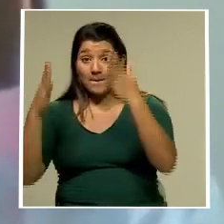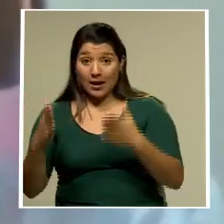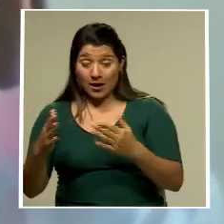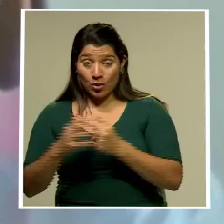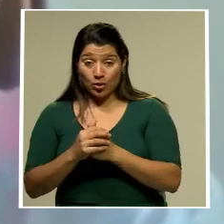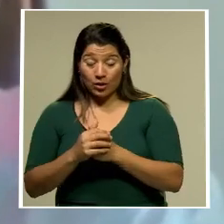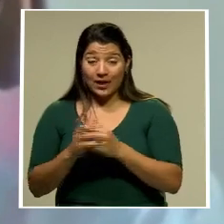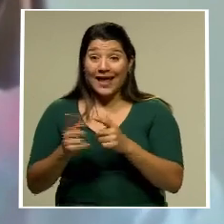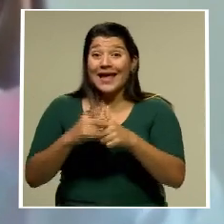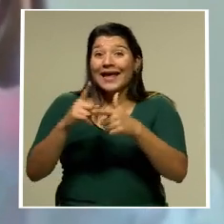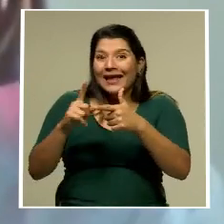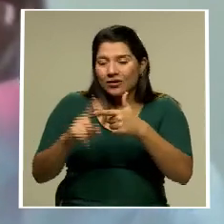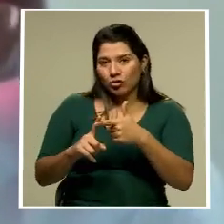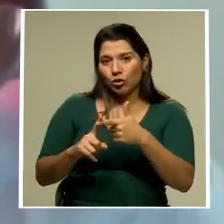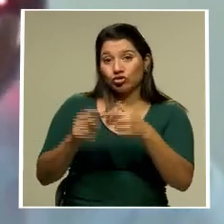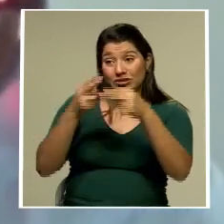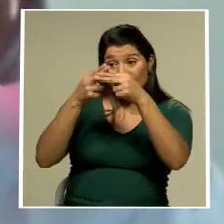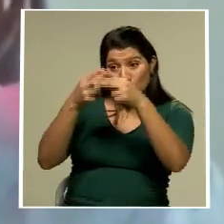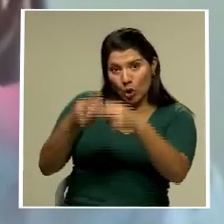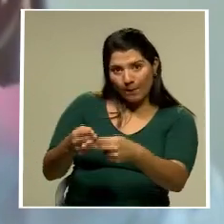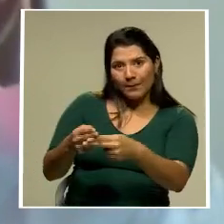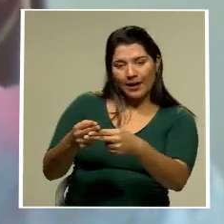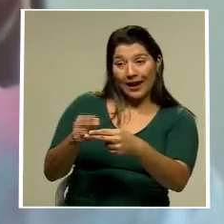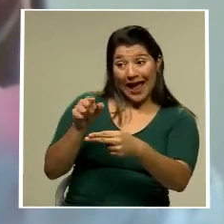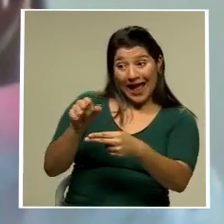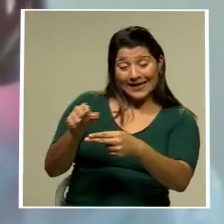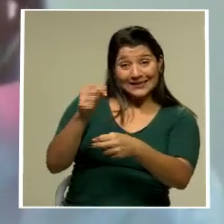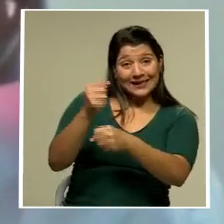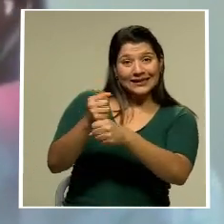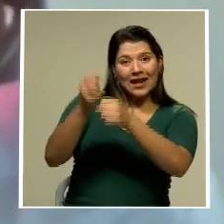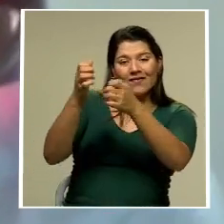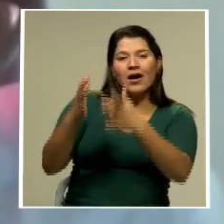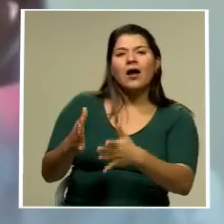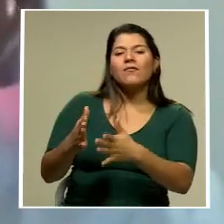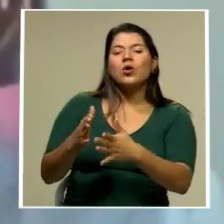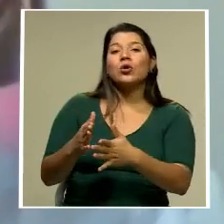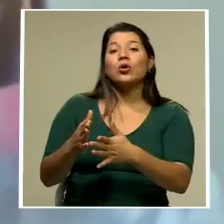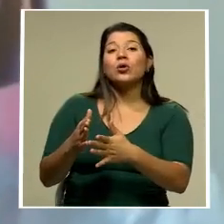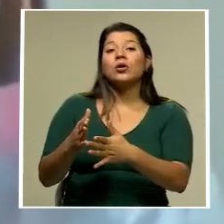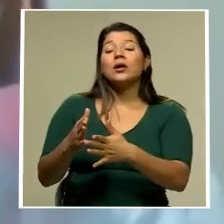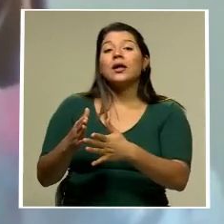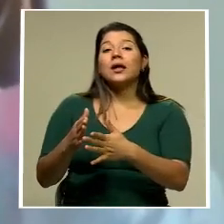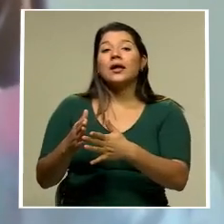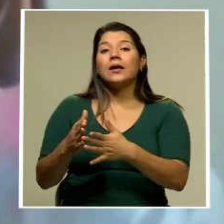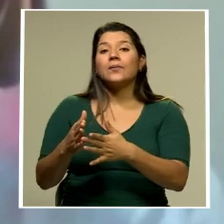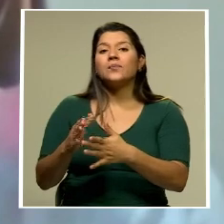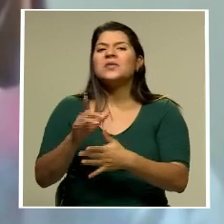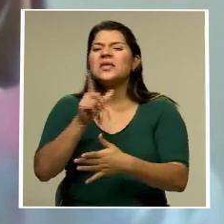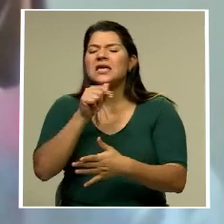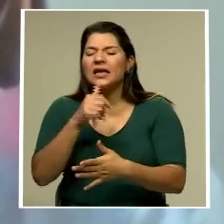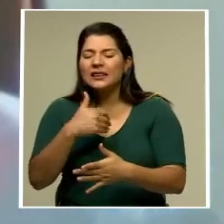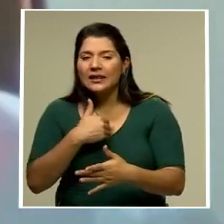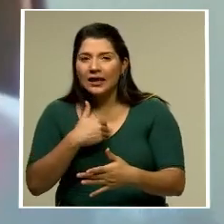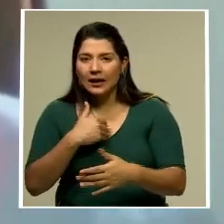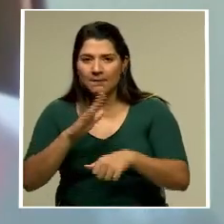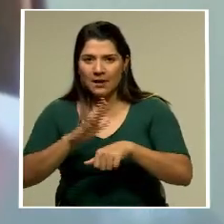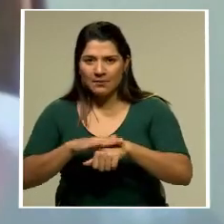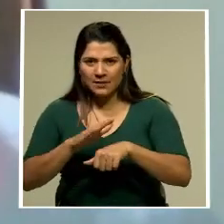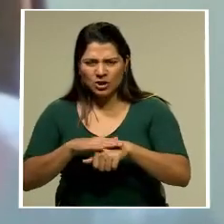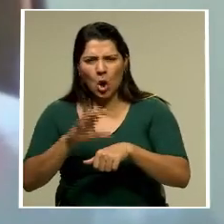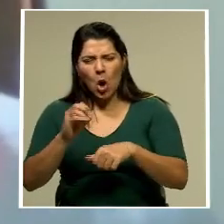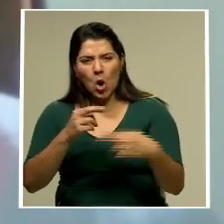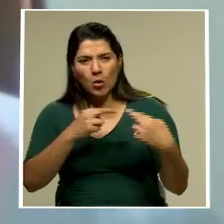este tipo de puestos, o bien de funcionarios, es una atribución discrecional a nivel del Consejo de Gobierno. Lo que hay